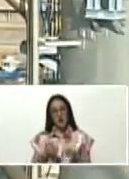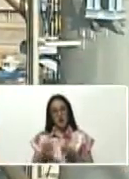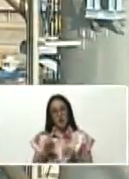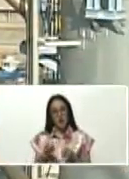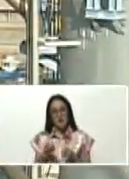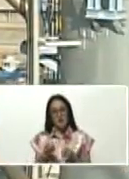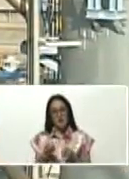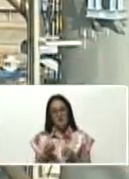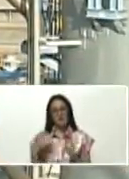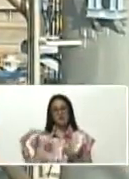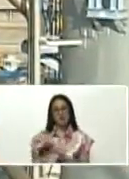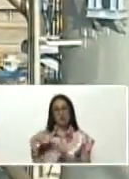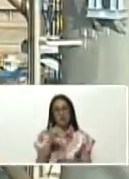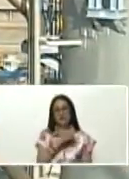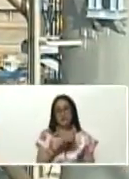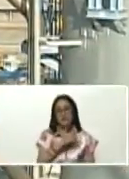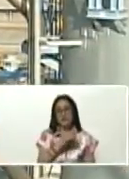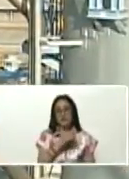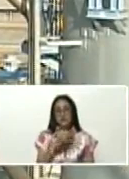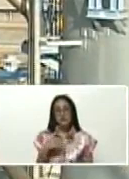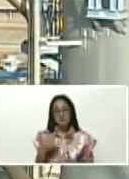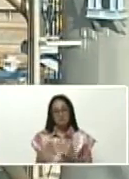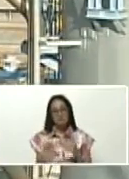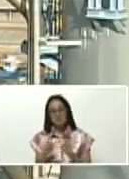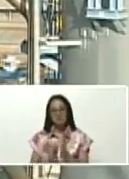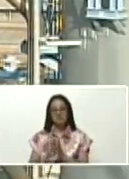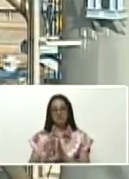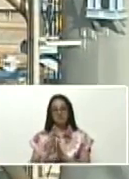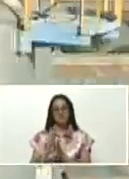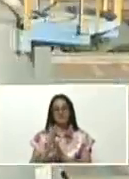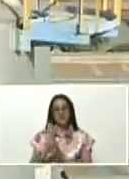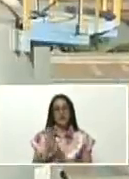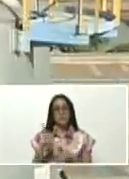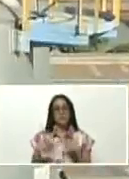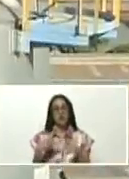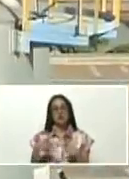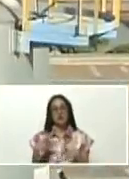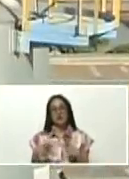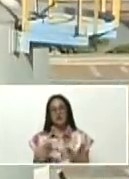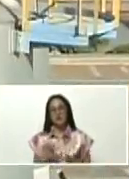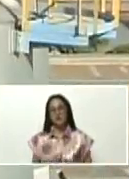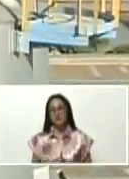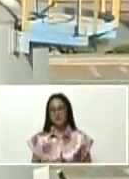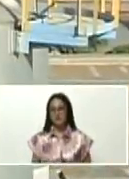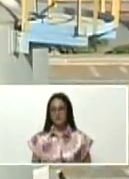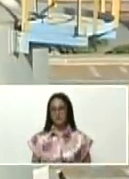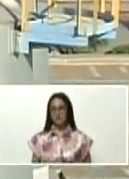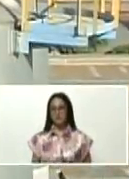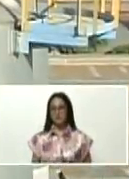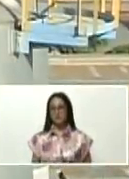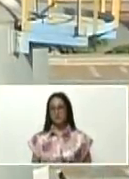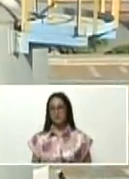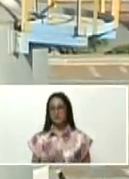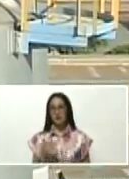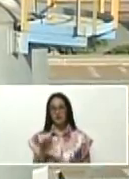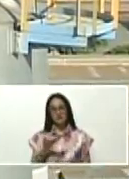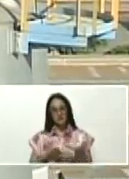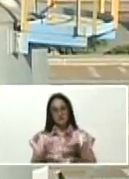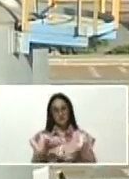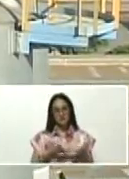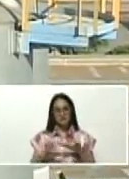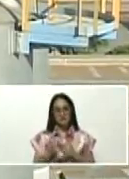estos ataques, y hemos ido creciendo y consolidando nuestros procesos productivos. Igualmente, bueno, tuvimos unos intercambios con